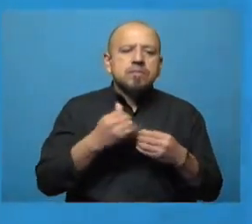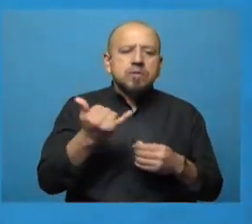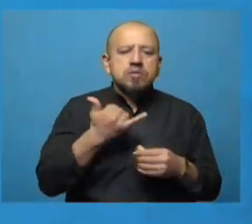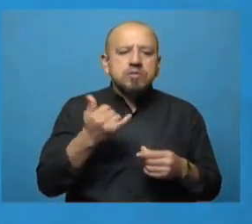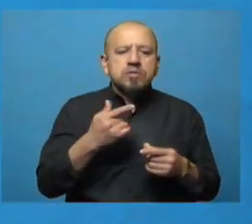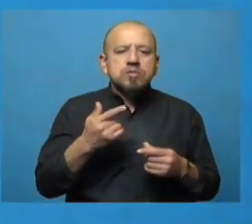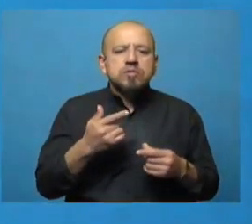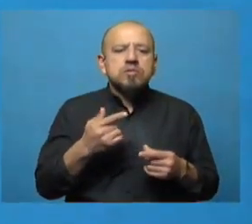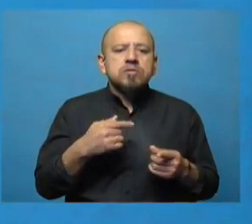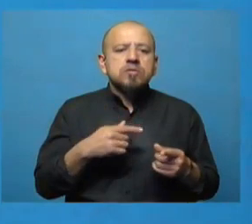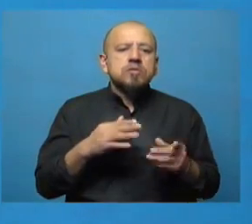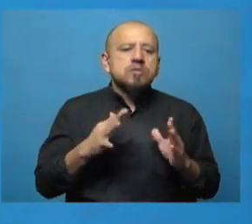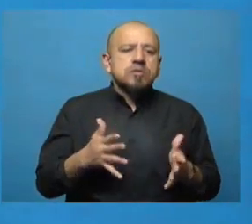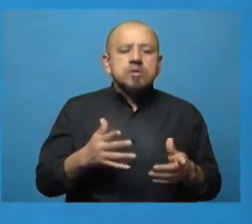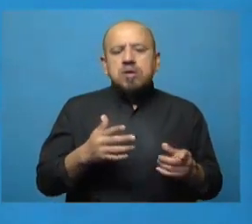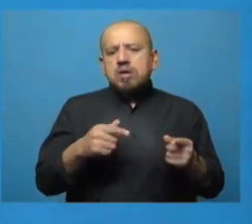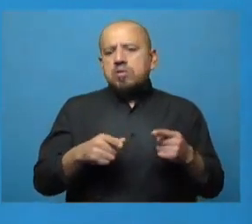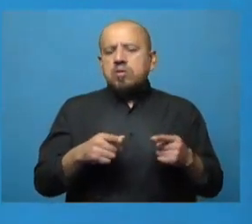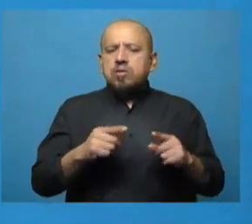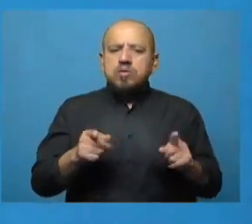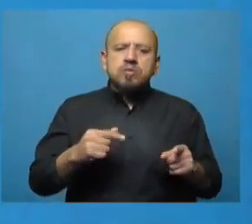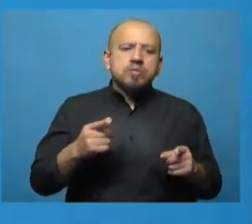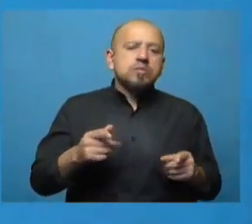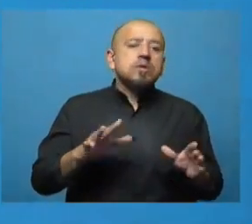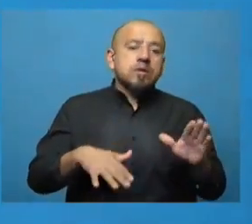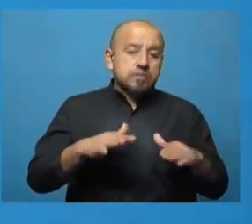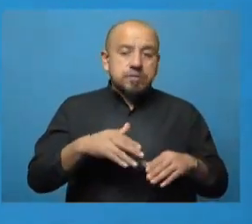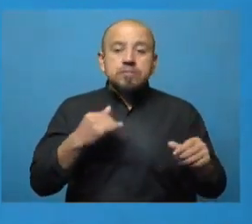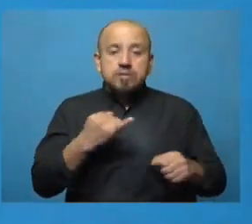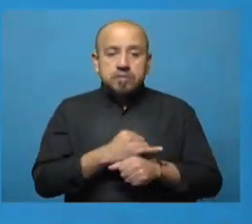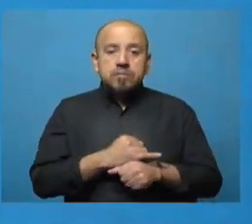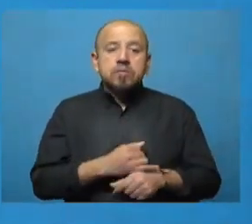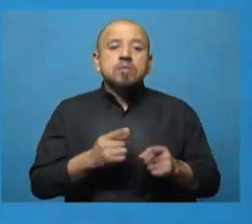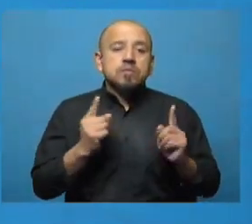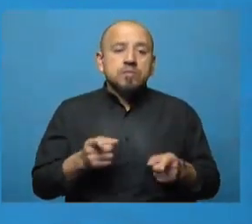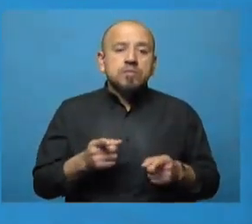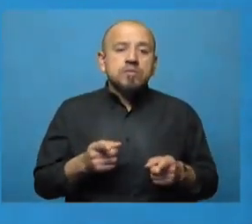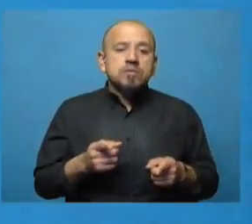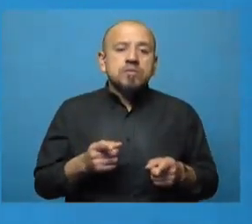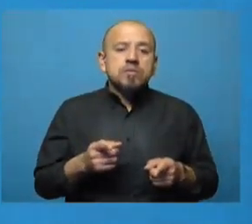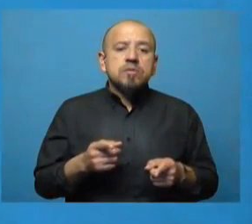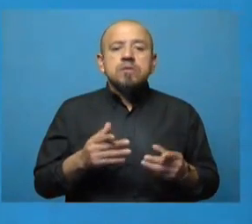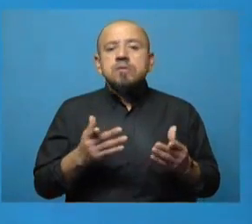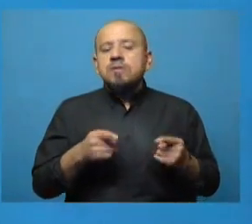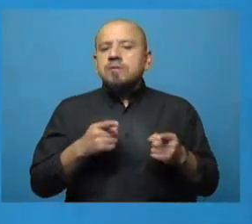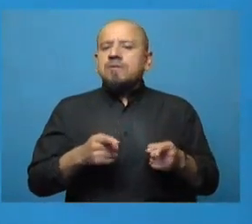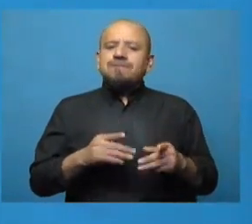intercambio de Ramos muchas veces sí claro